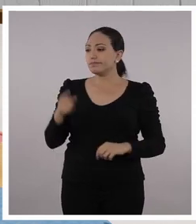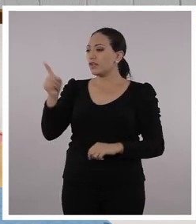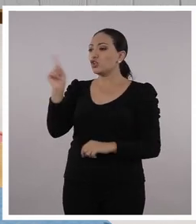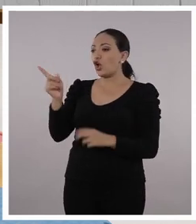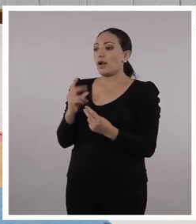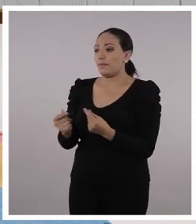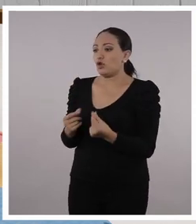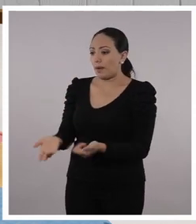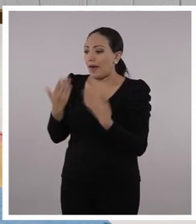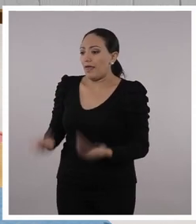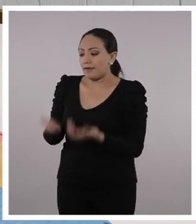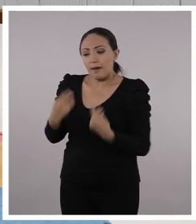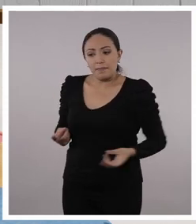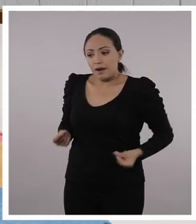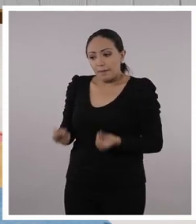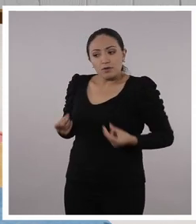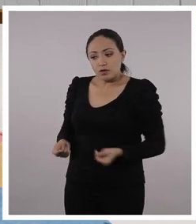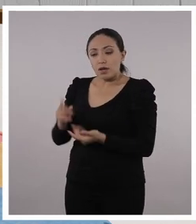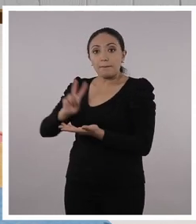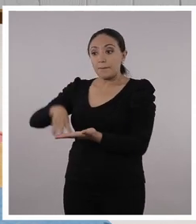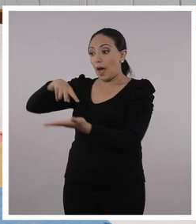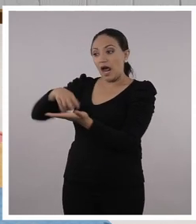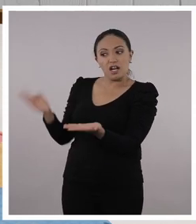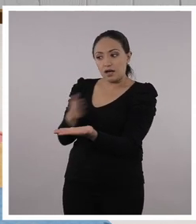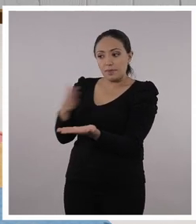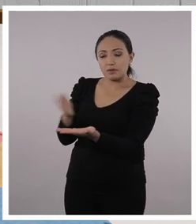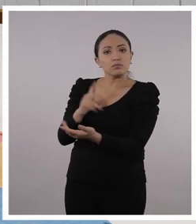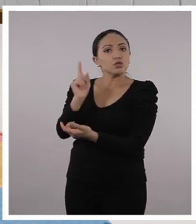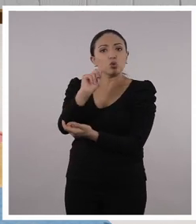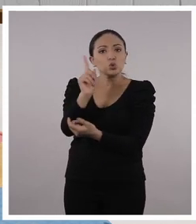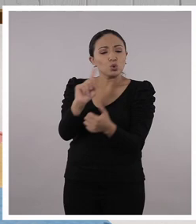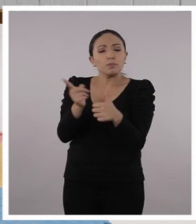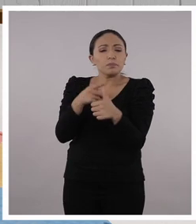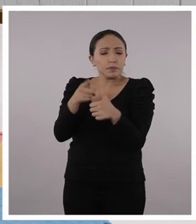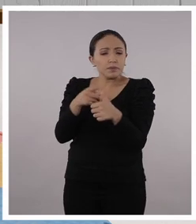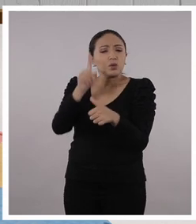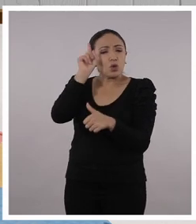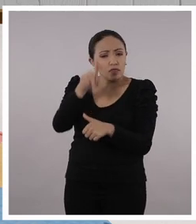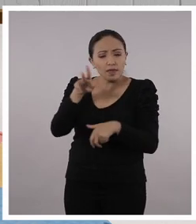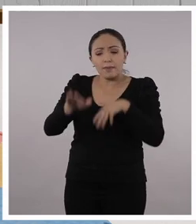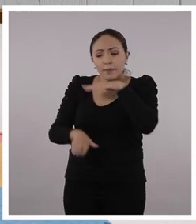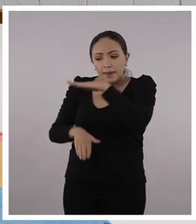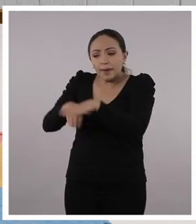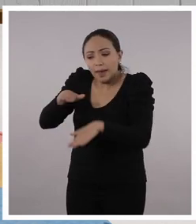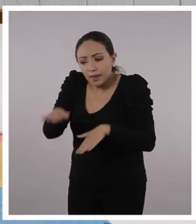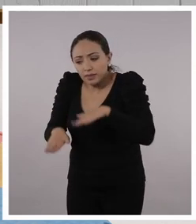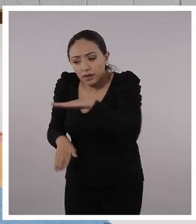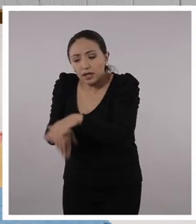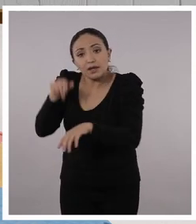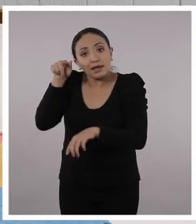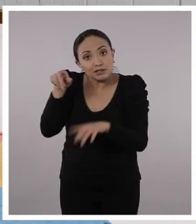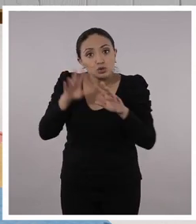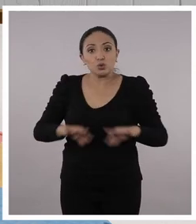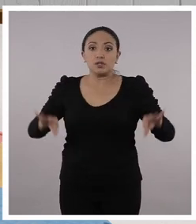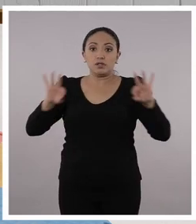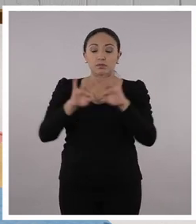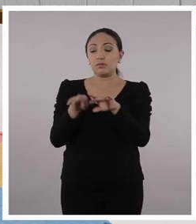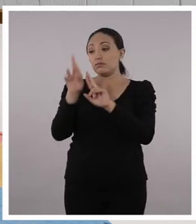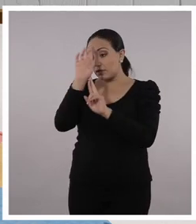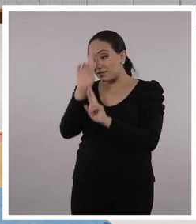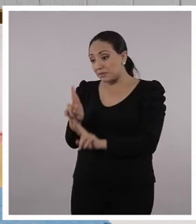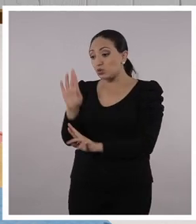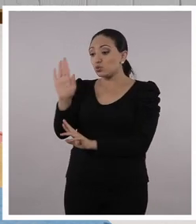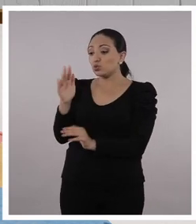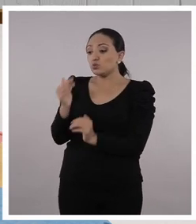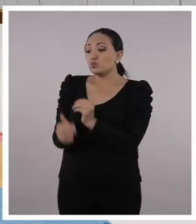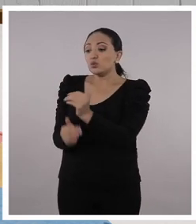no hay que apresurar, Monse, que no hay que adelantarles de que primero se paren sin que antes hayan intentado al menos gatear. Eso es lo más importante, Jessy,